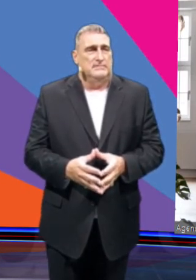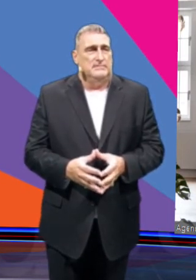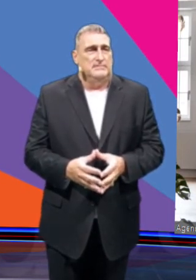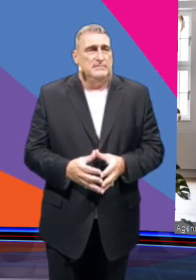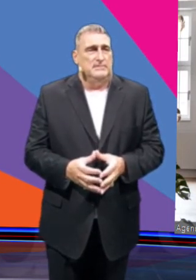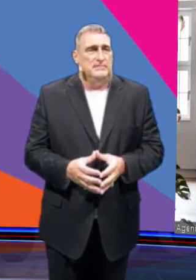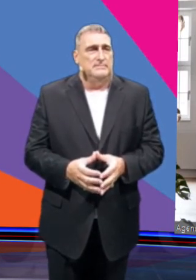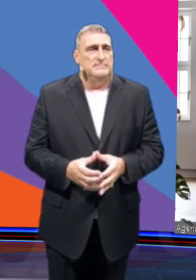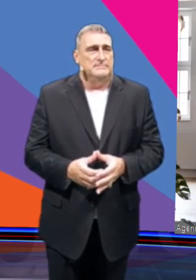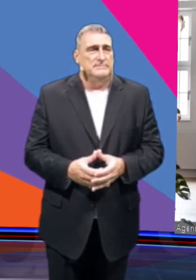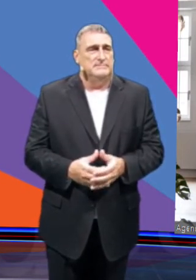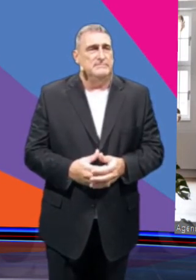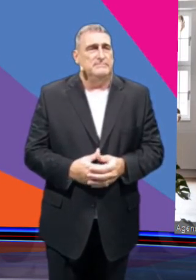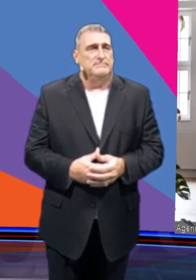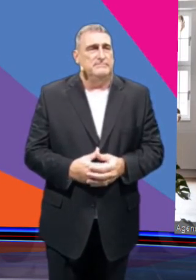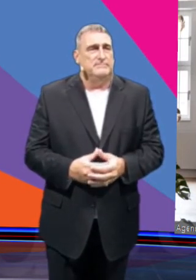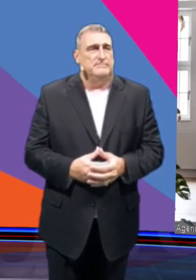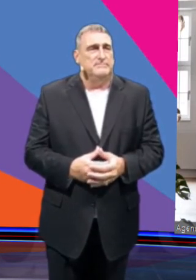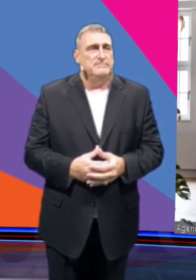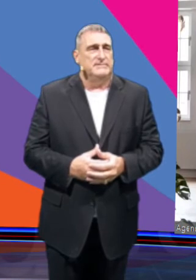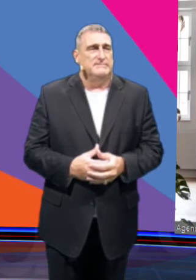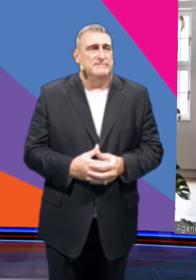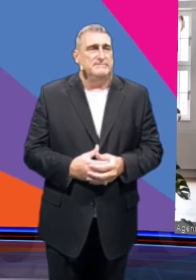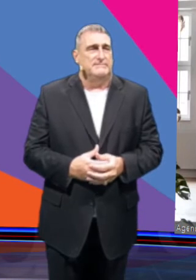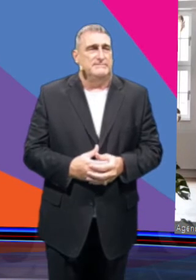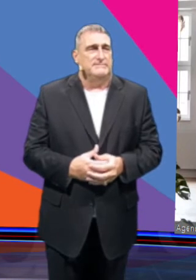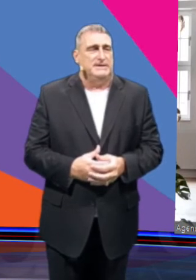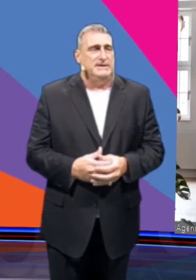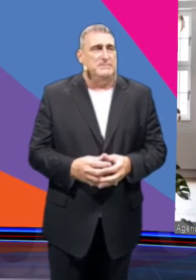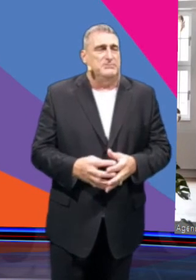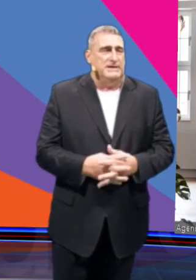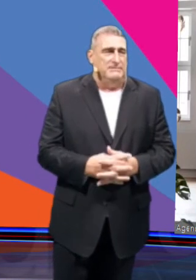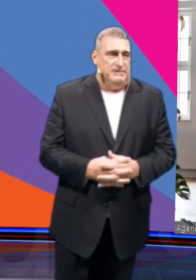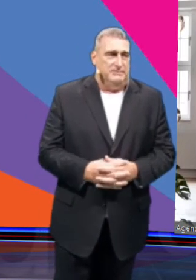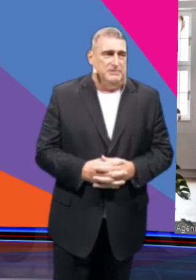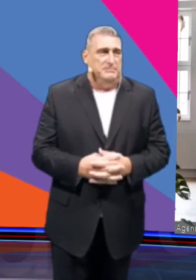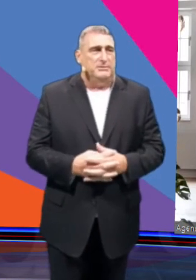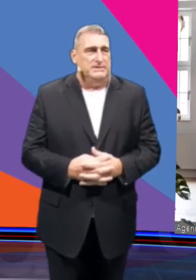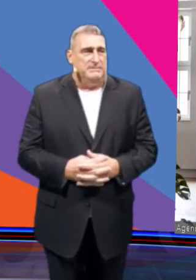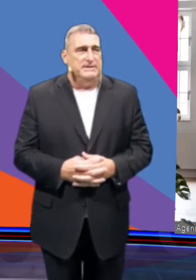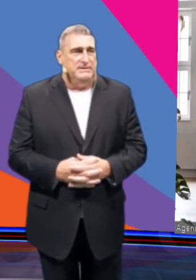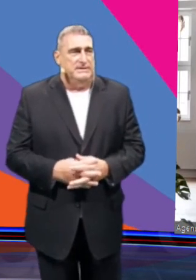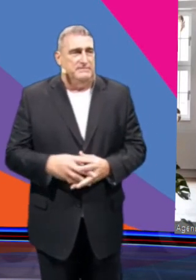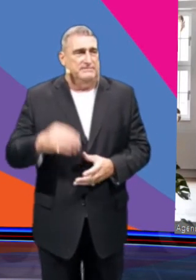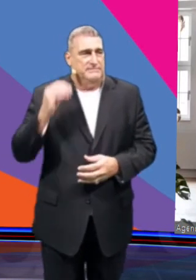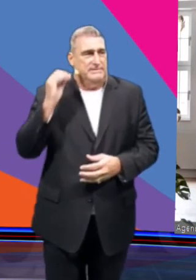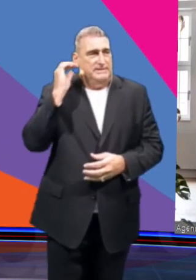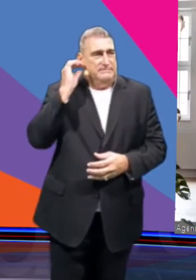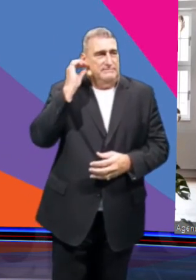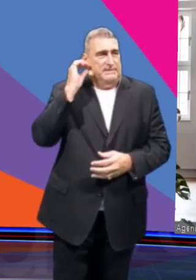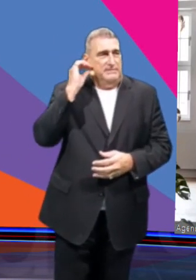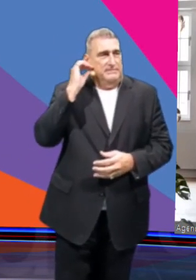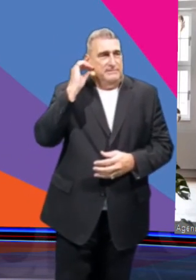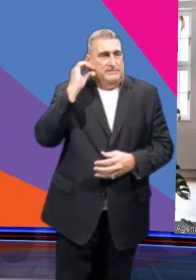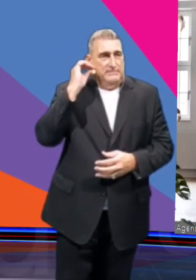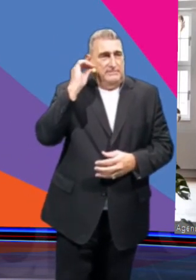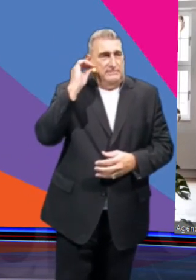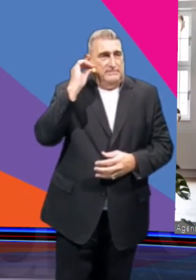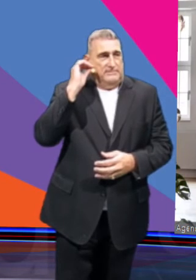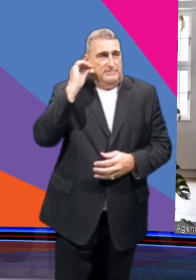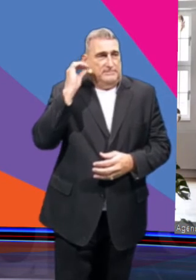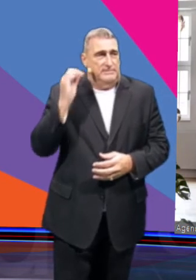de 600 personas irresponsables, dije, no, está Sí, mal. responsable, dijo. Pero no importa, está bien, está bien, está bien. Está bien, está Irresponsables bien. eran